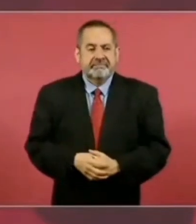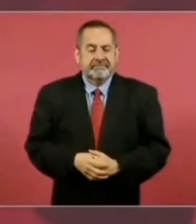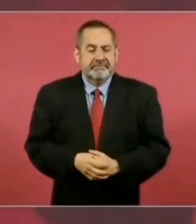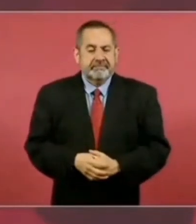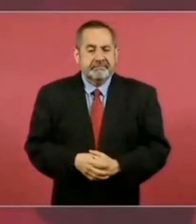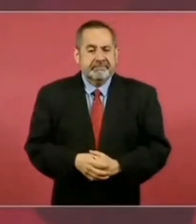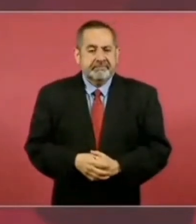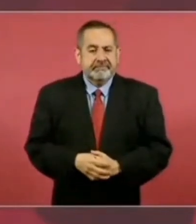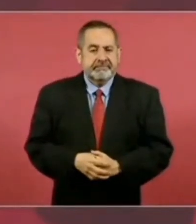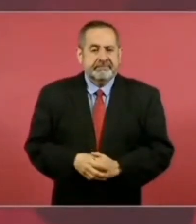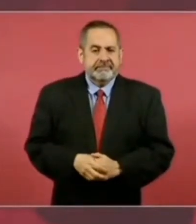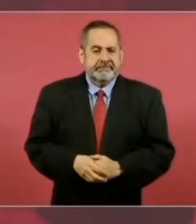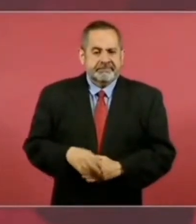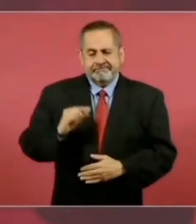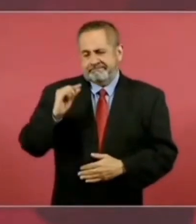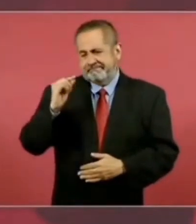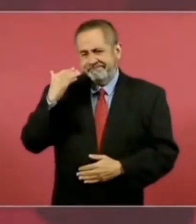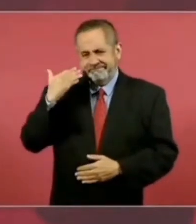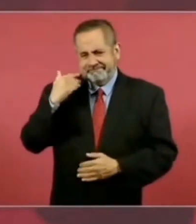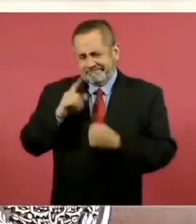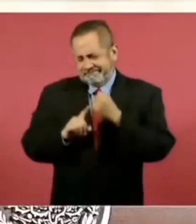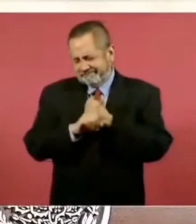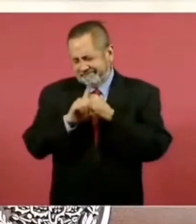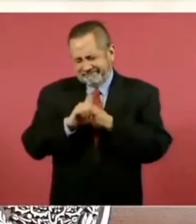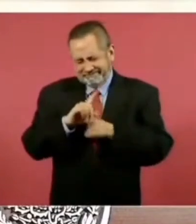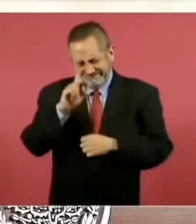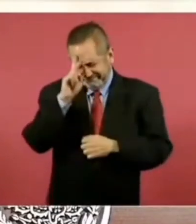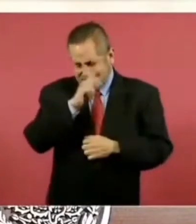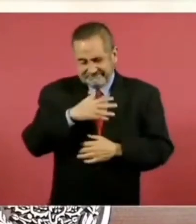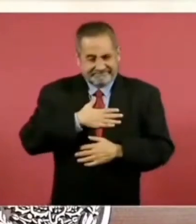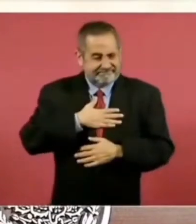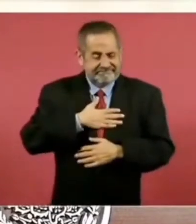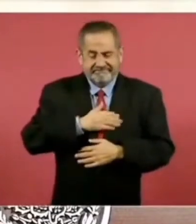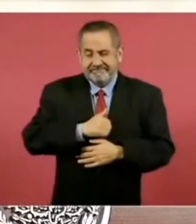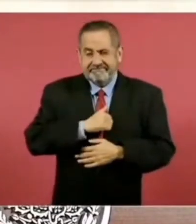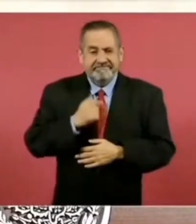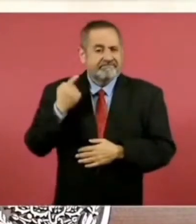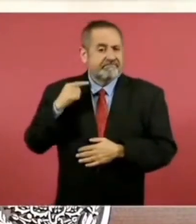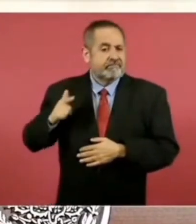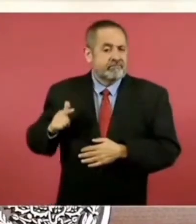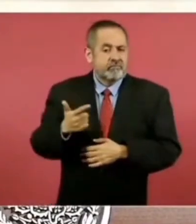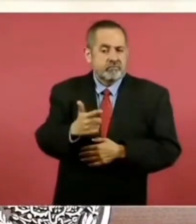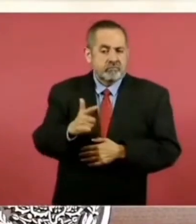Acaba de haber un problema de manejabilidad en Guanajuato hace dos días.